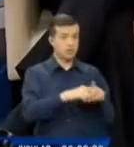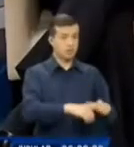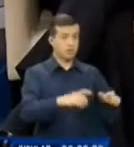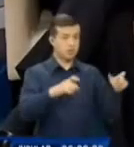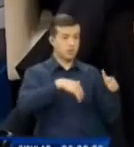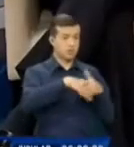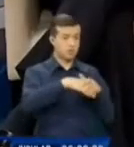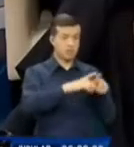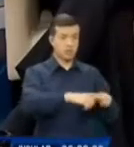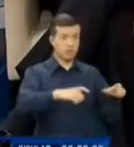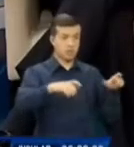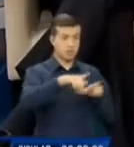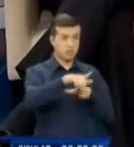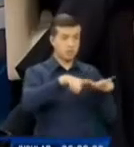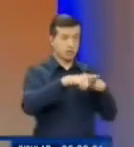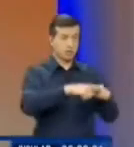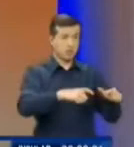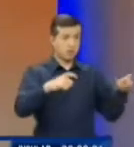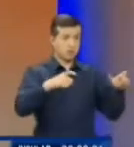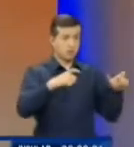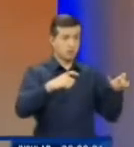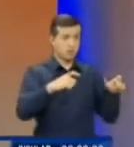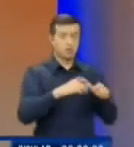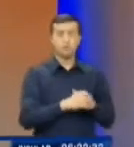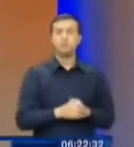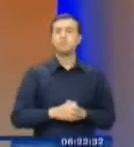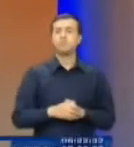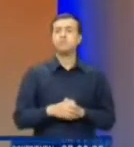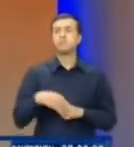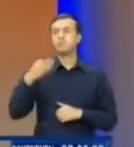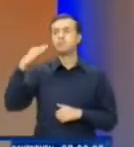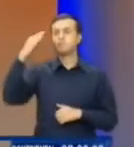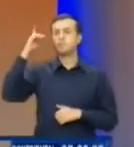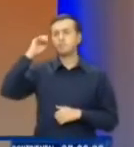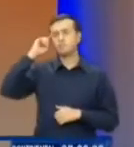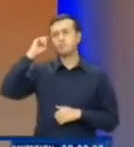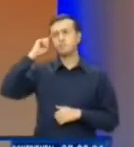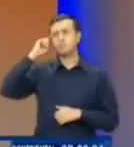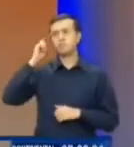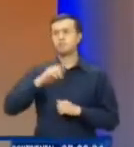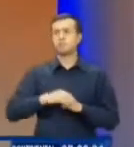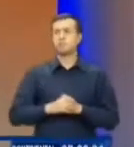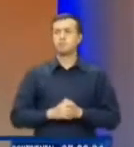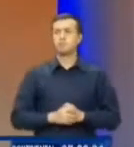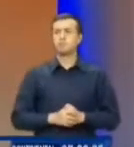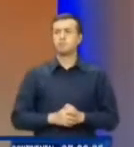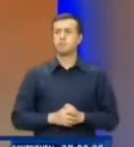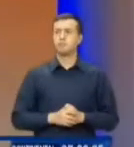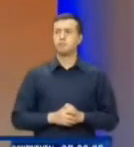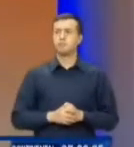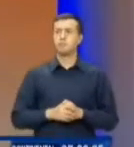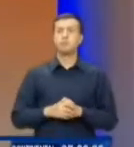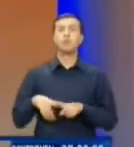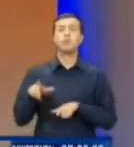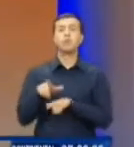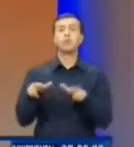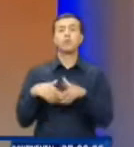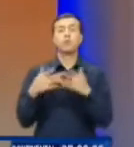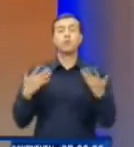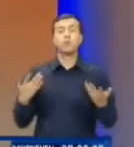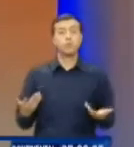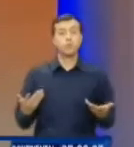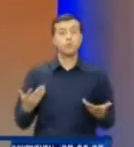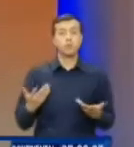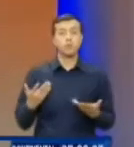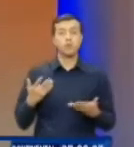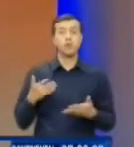los propietarios lo que es bueno en un momento son son hectáreas a través de las cuales no se